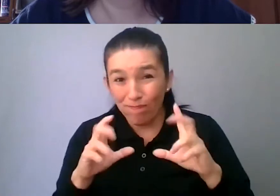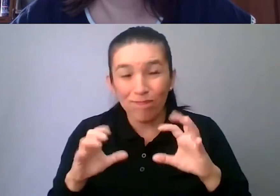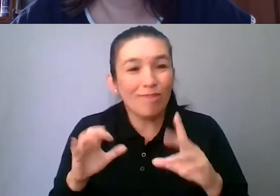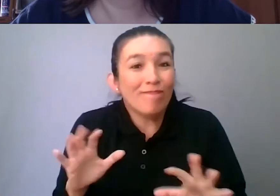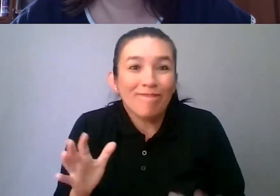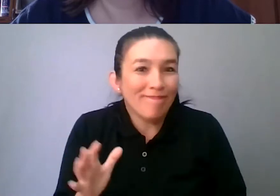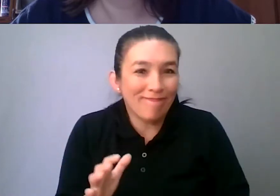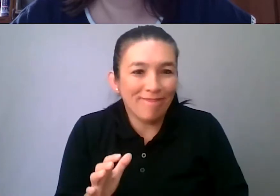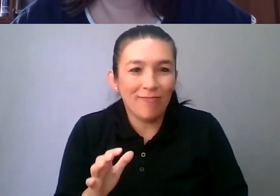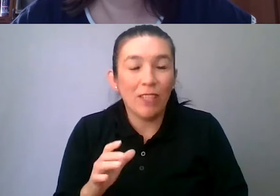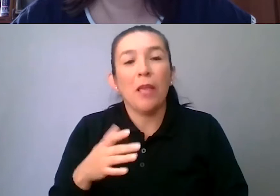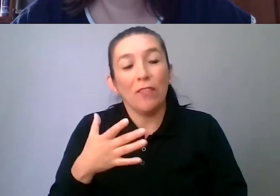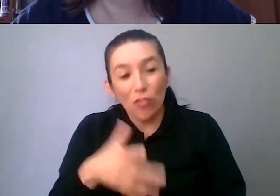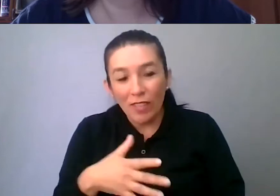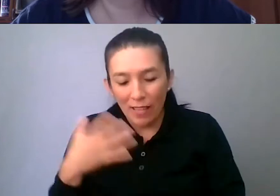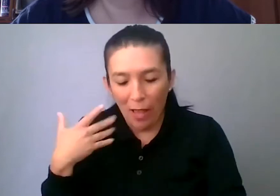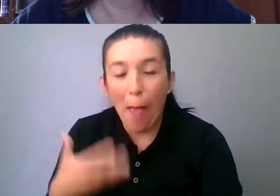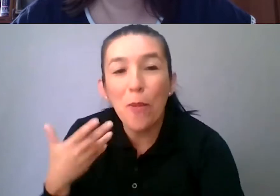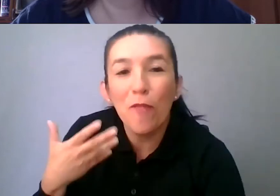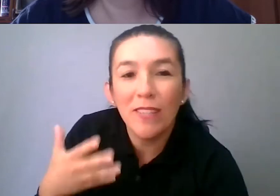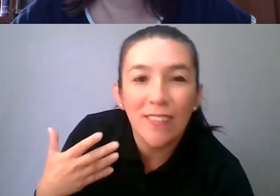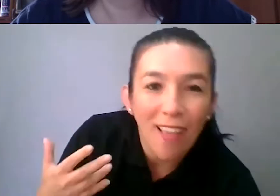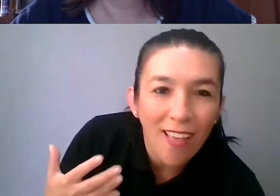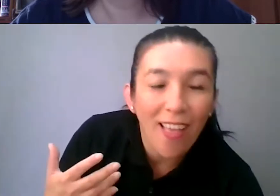las figuras de hilo como práctica,